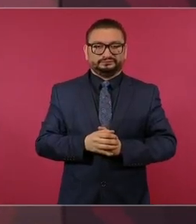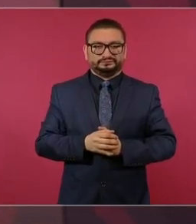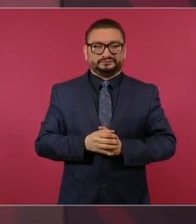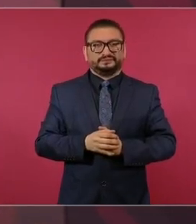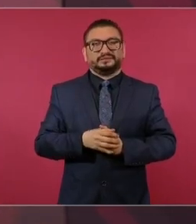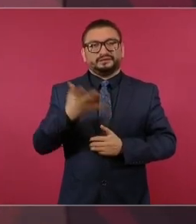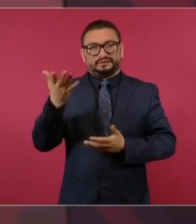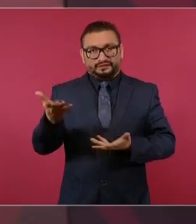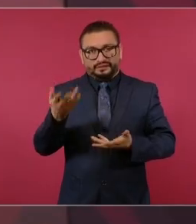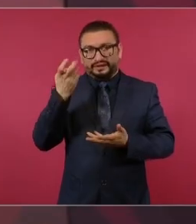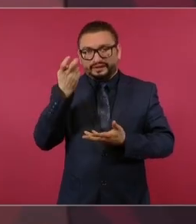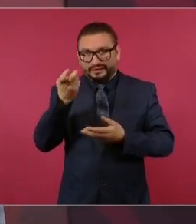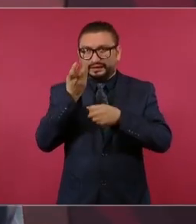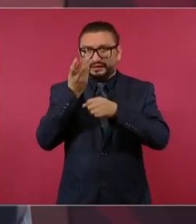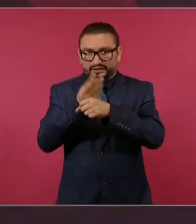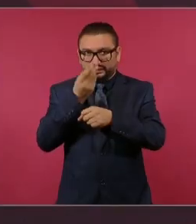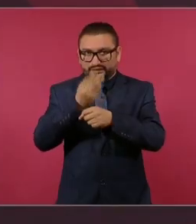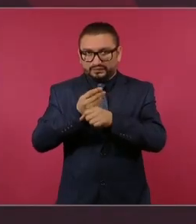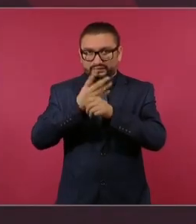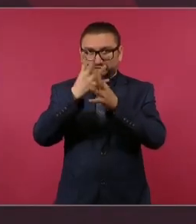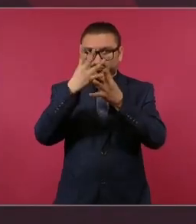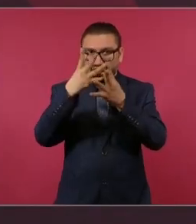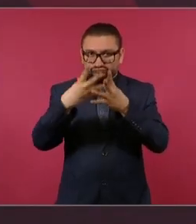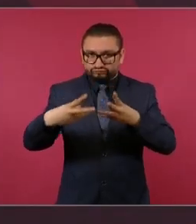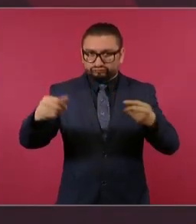Si se resuelve eso,